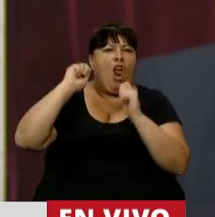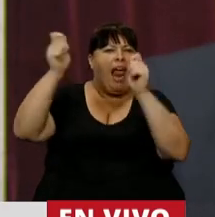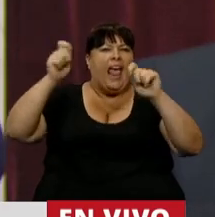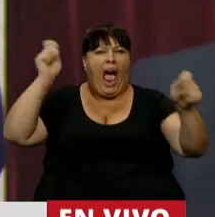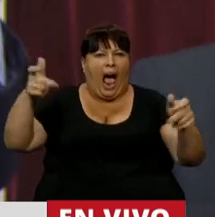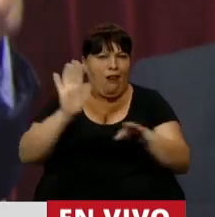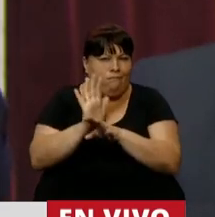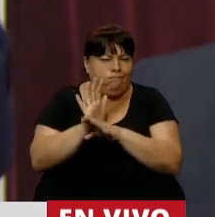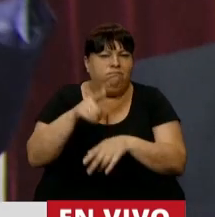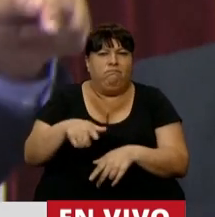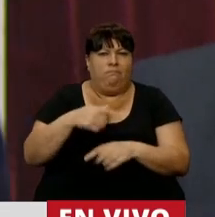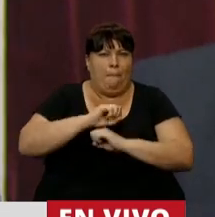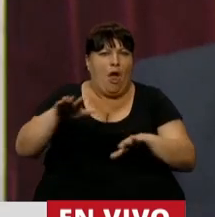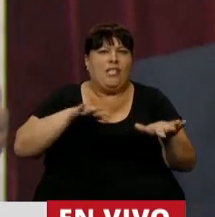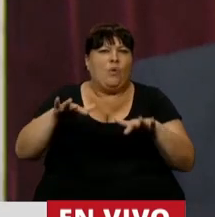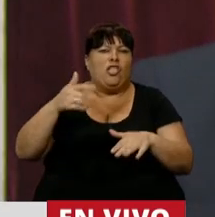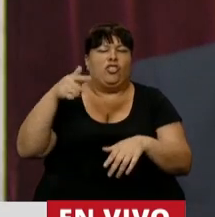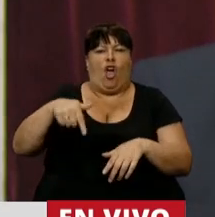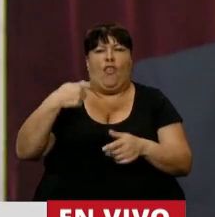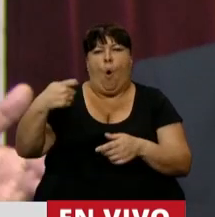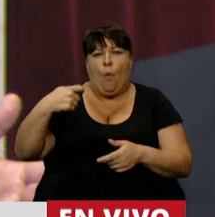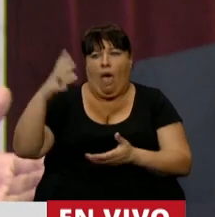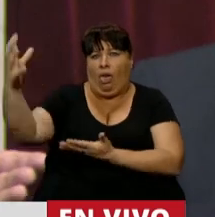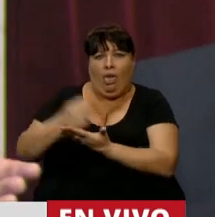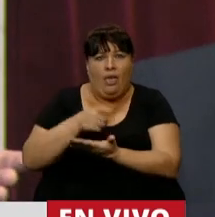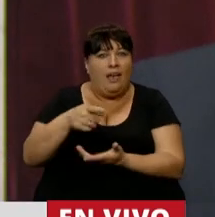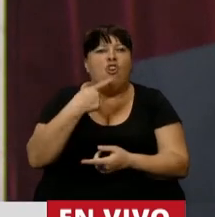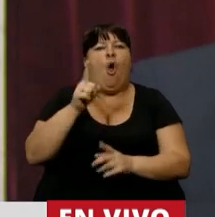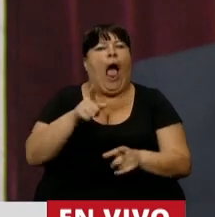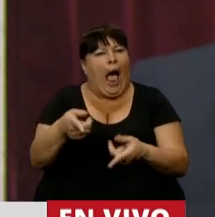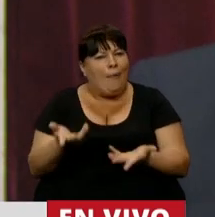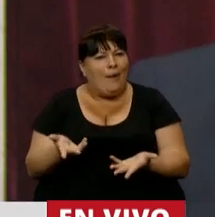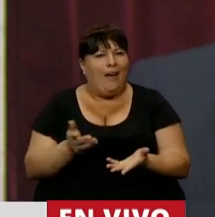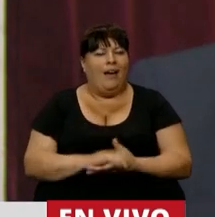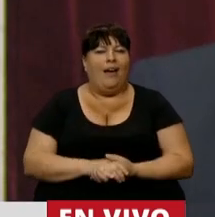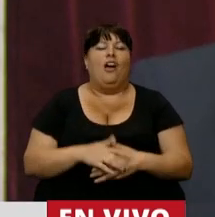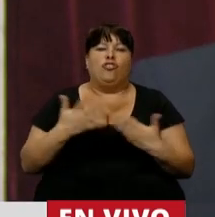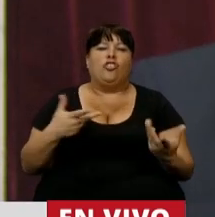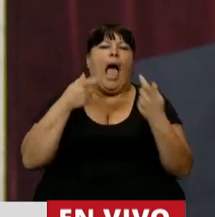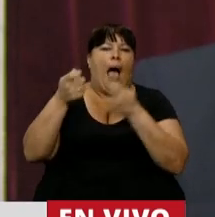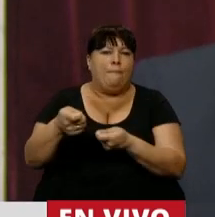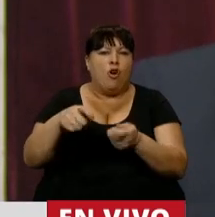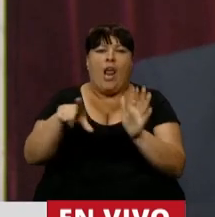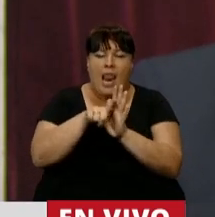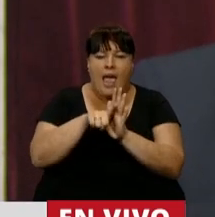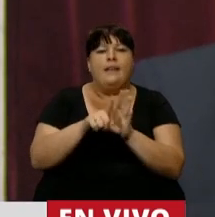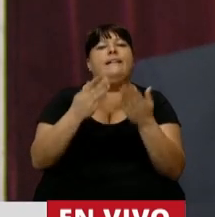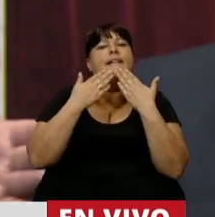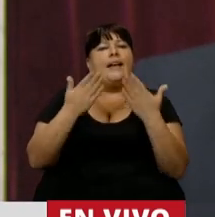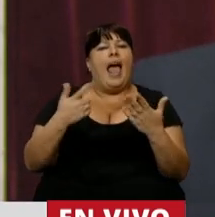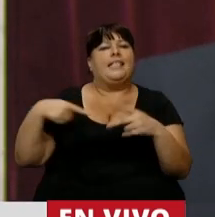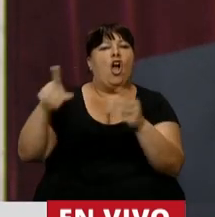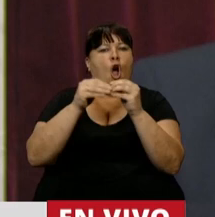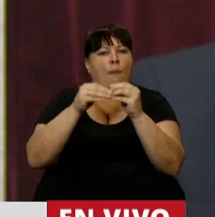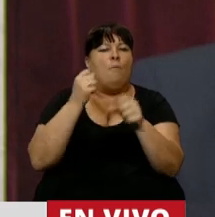y que impactaron fuertemente en la situación de miles y miles de jubilados y que de eso no hablan. Así que el apoyo a esta medida y el agradecimiento a